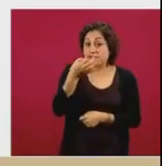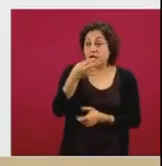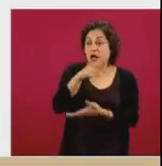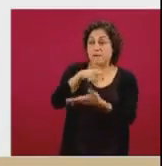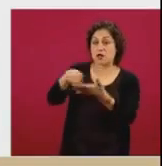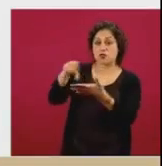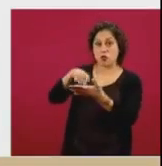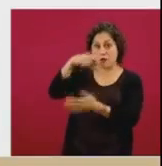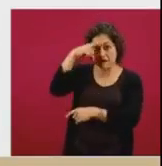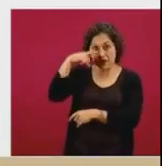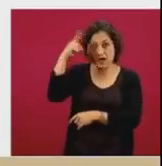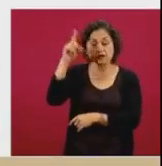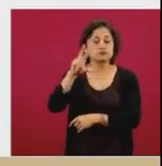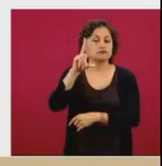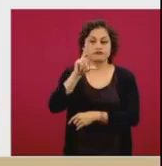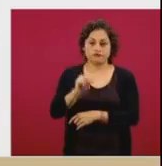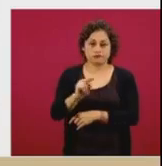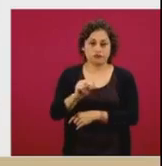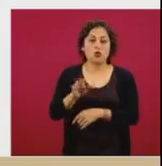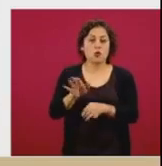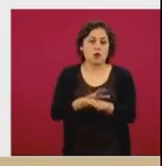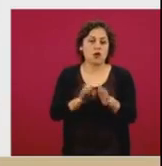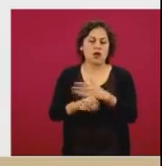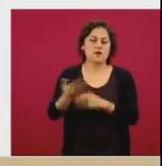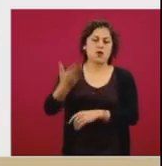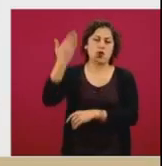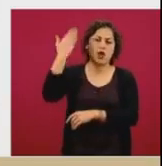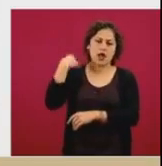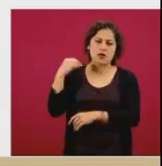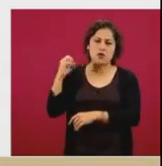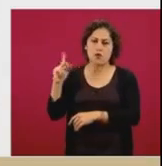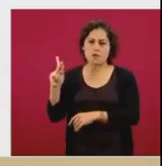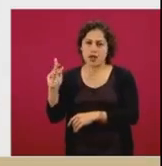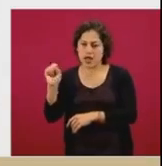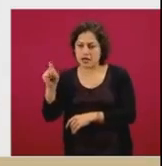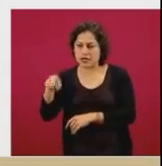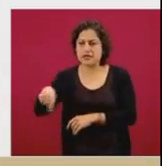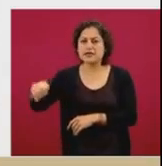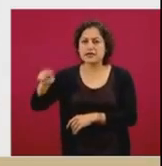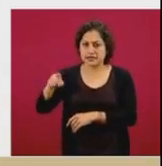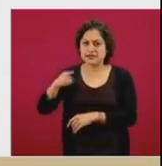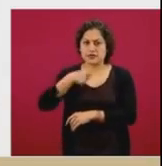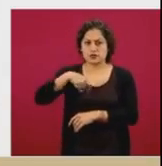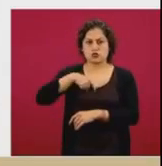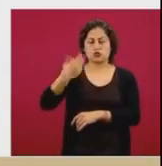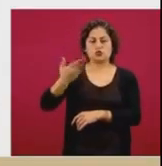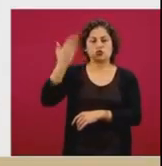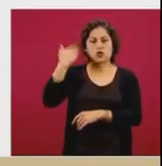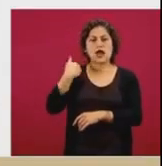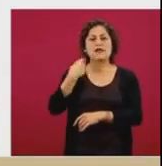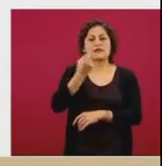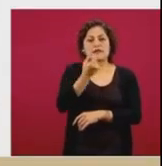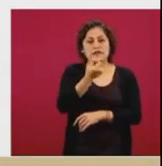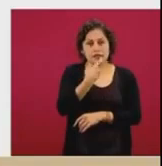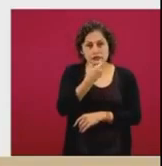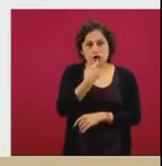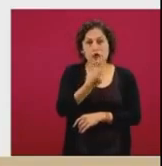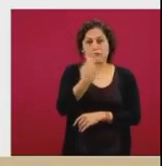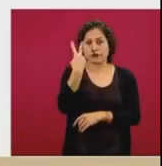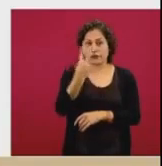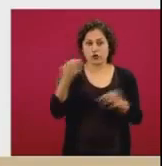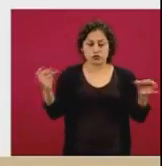UPS, desde que nosotros iniciamos esta poliquimioterapia, porque es la asociación de 2 o más fármacos, lo recibimos como